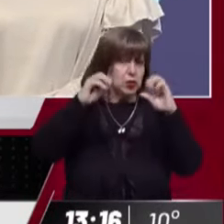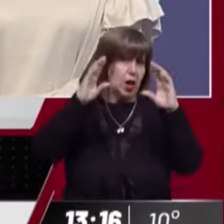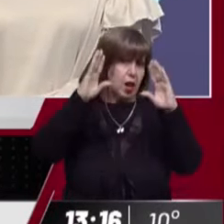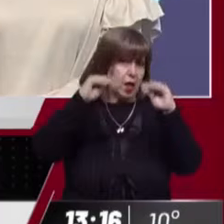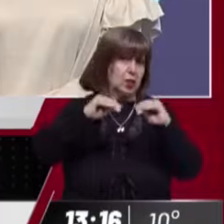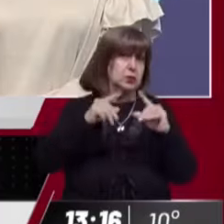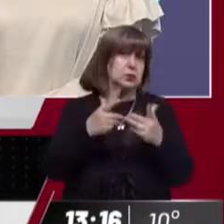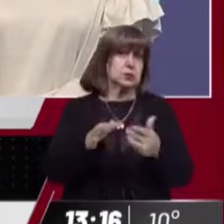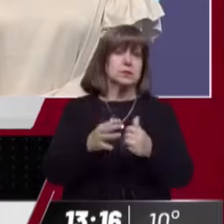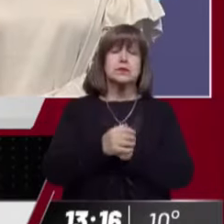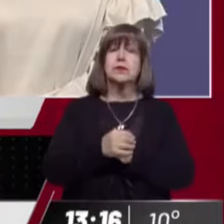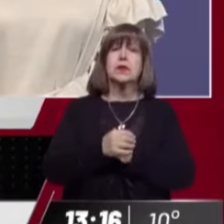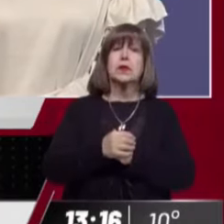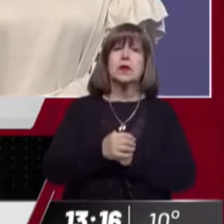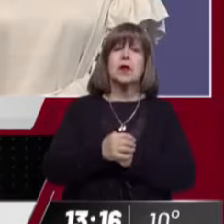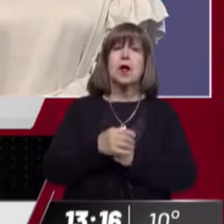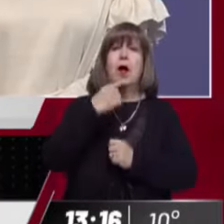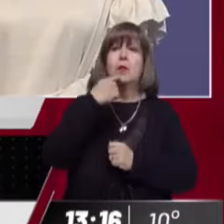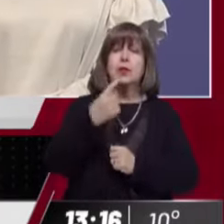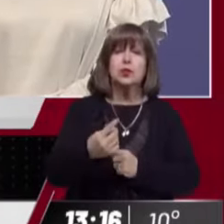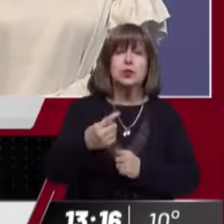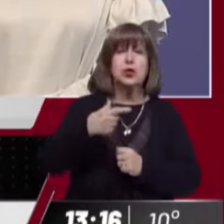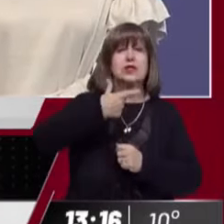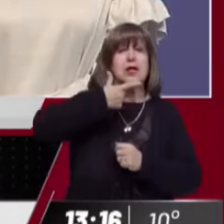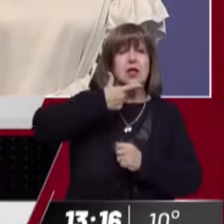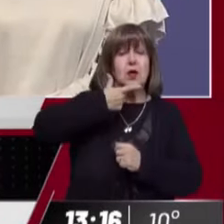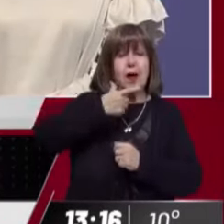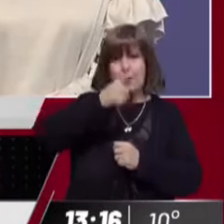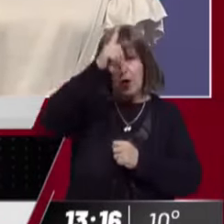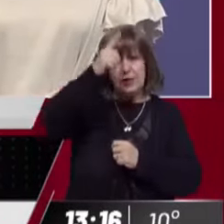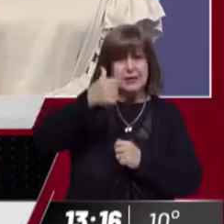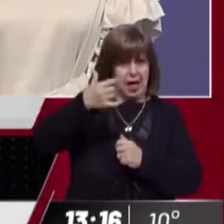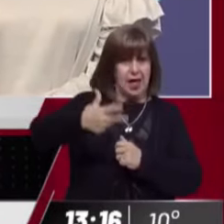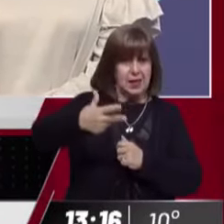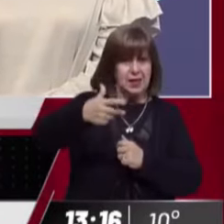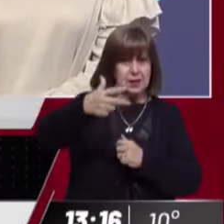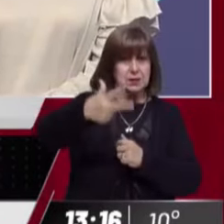móvil custodiando la camioneta? ¿Un efectivo o dos efectivos de la policía? Así es.